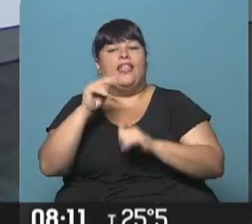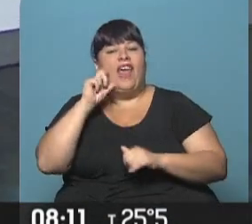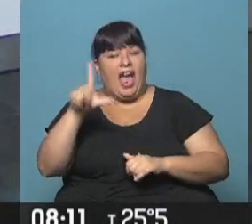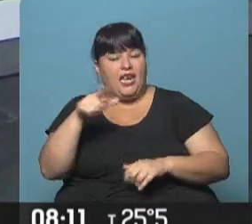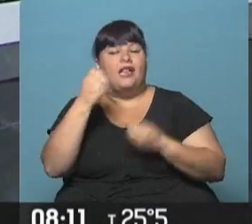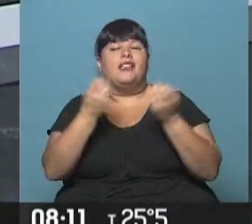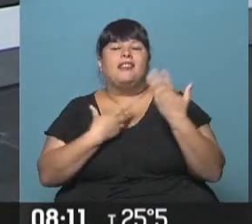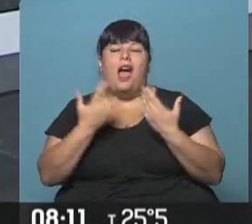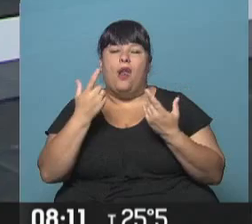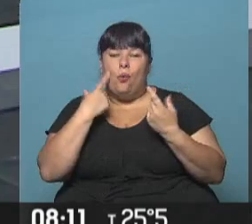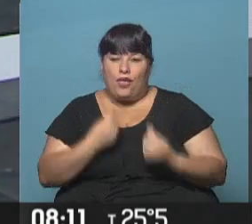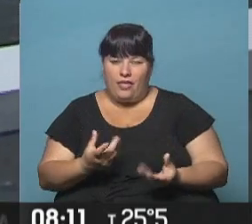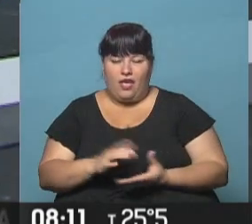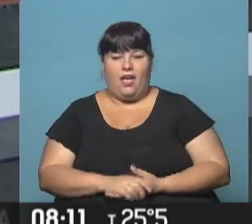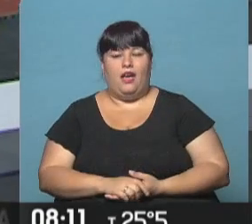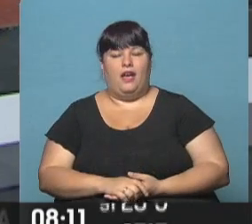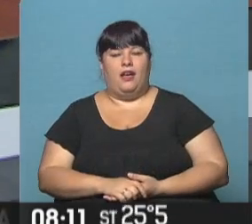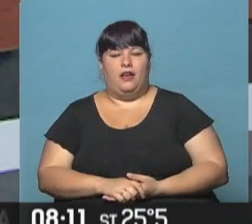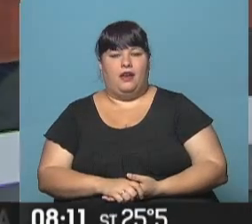Castaño. Dani, ¿cómo estás? Muy buenos días.